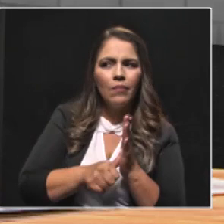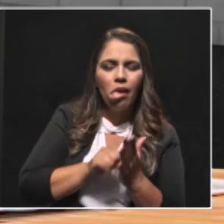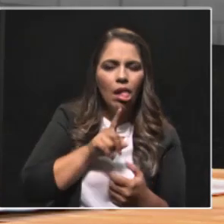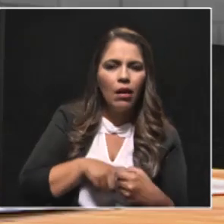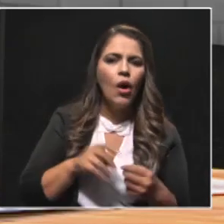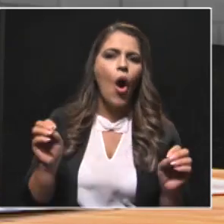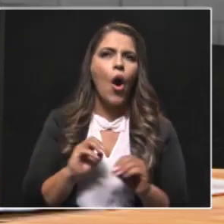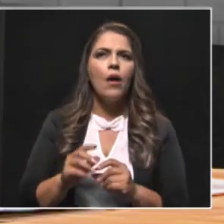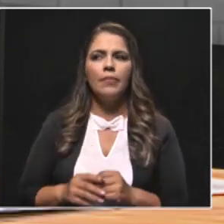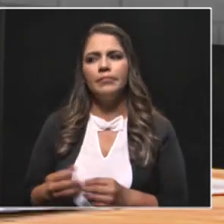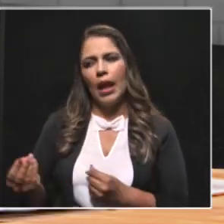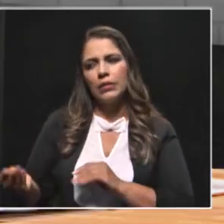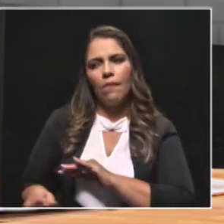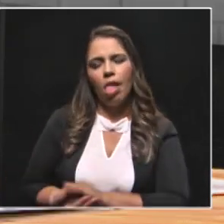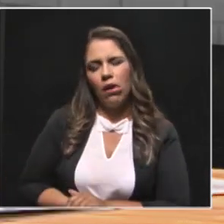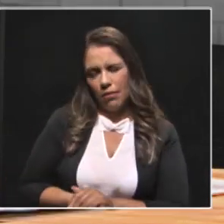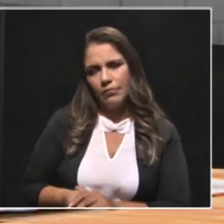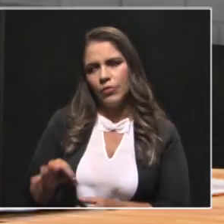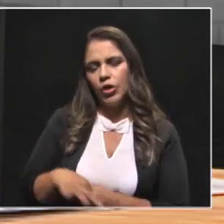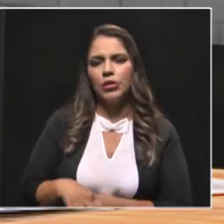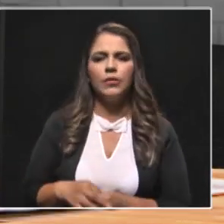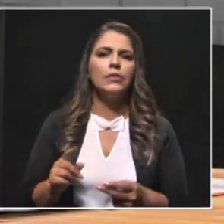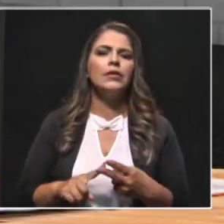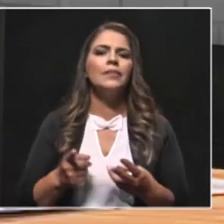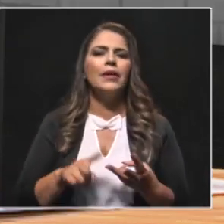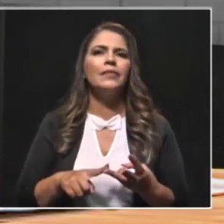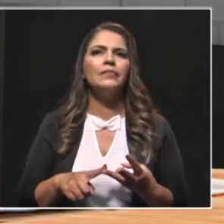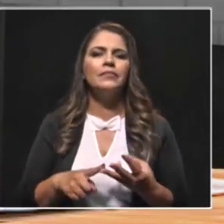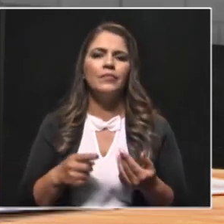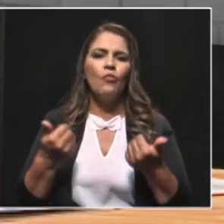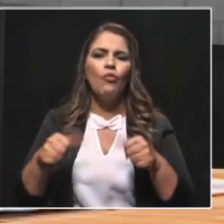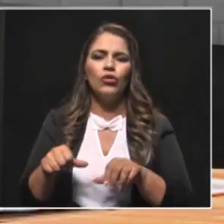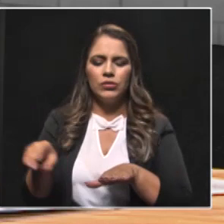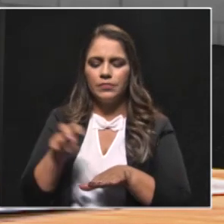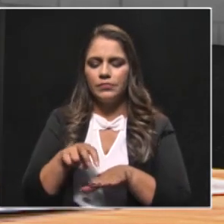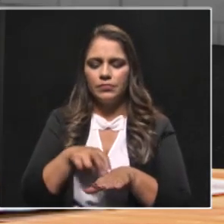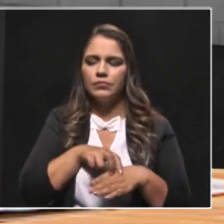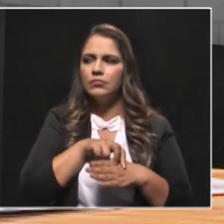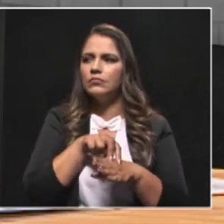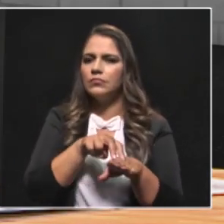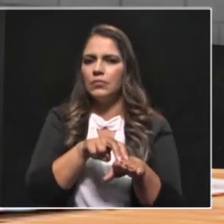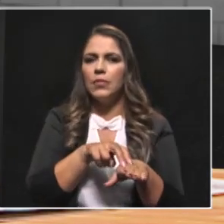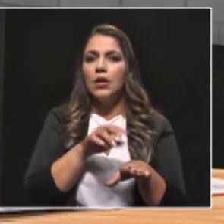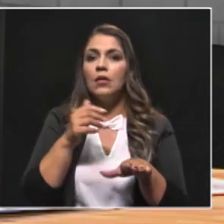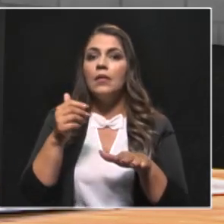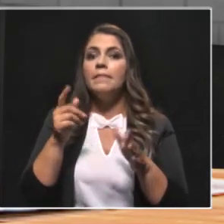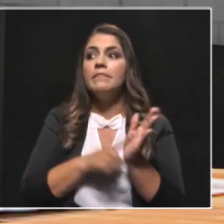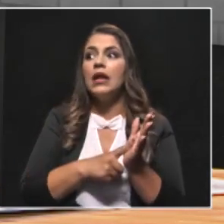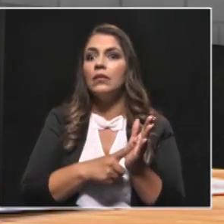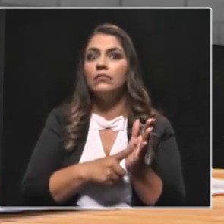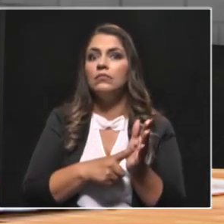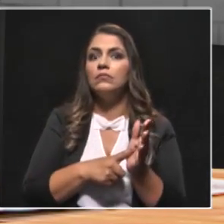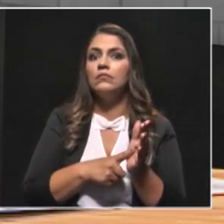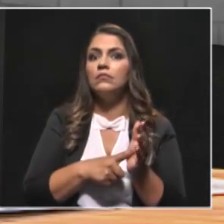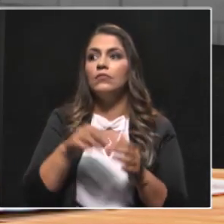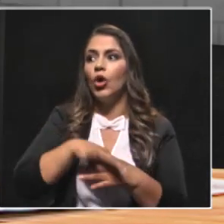también con la compra y venta de votos y, como usted lo mencionó, el trasteo de votos, que es más o menos cuando alguien te dice, yo le pongo 1.000 votos en tal